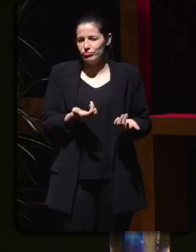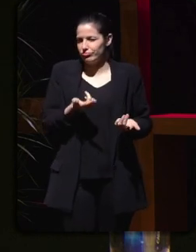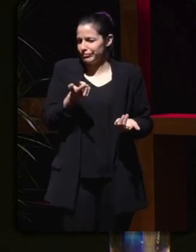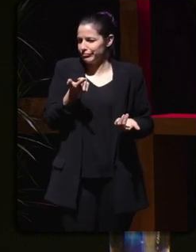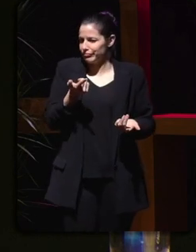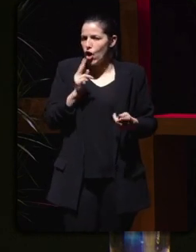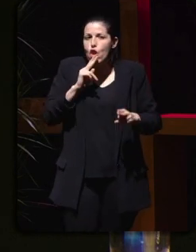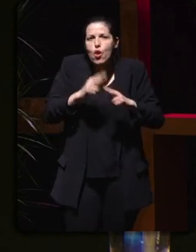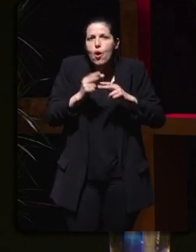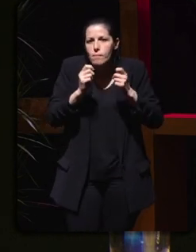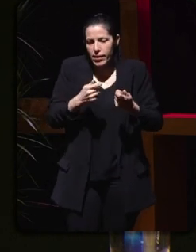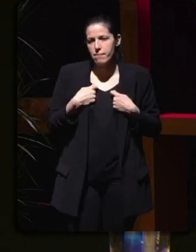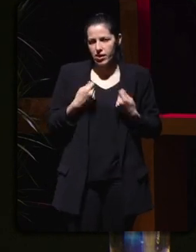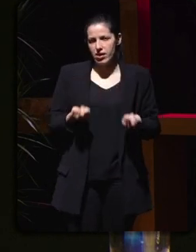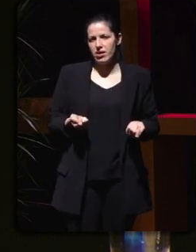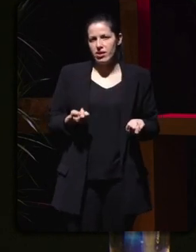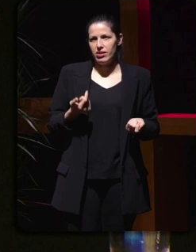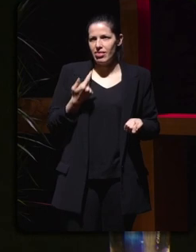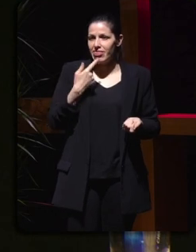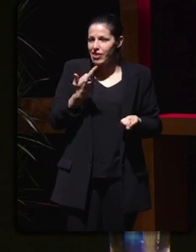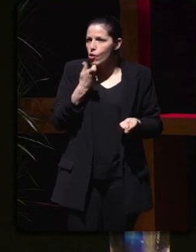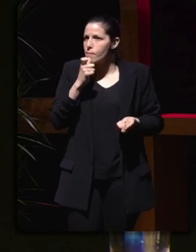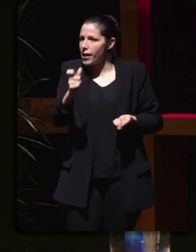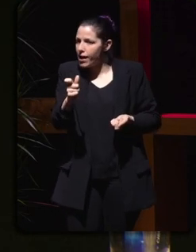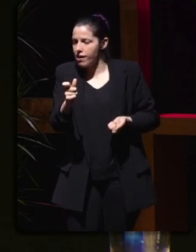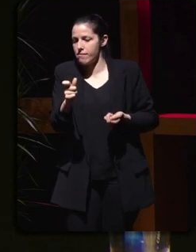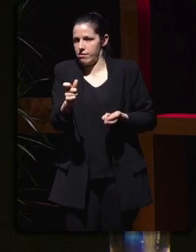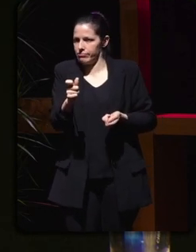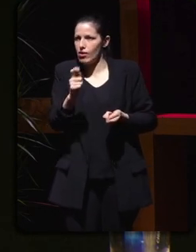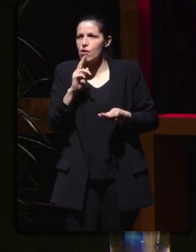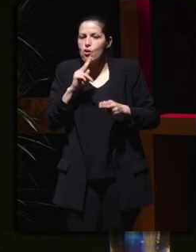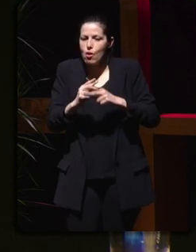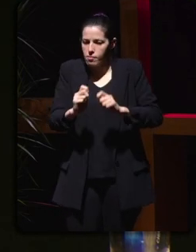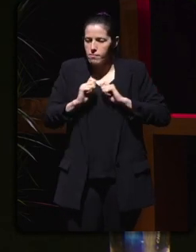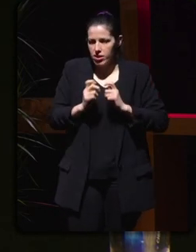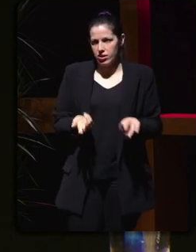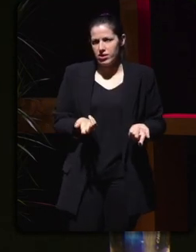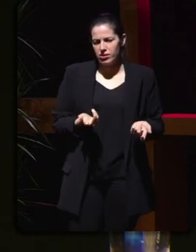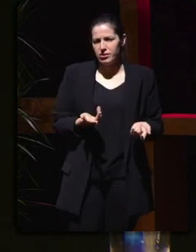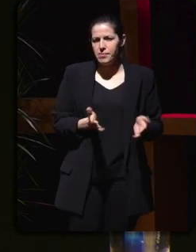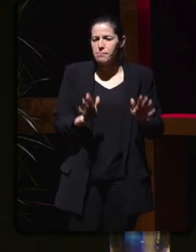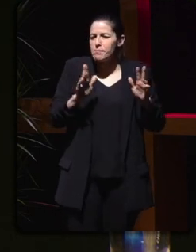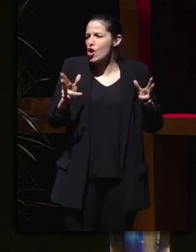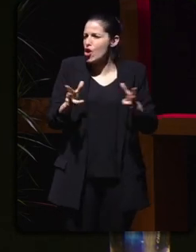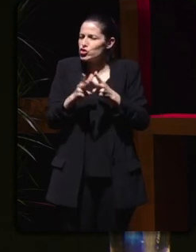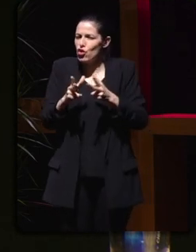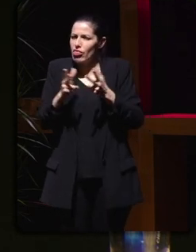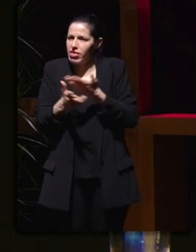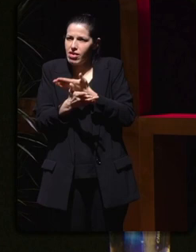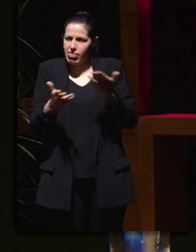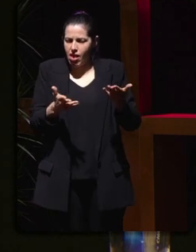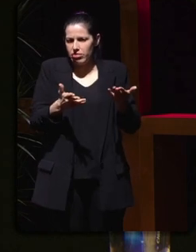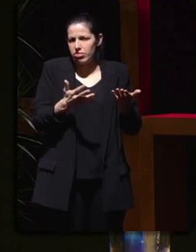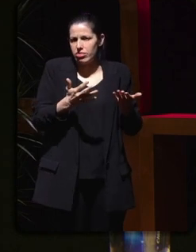estoy diciendo nómbrame es que te digo hasta Con qué palabras me tienes que nombrar pero es que además la sociedad y el lenguaje son vasos